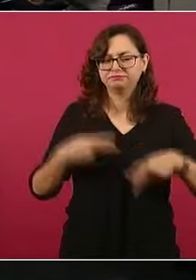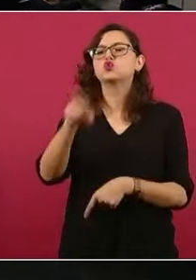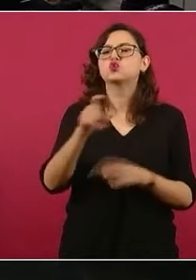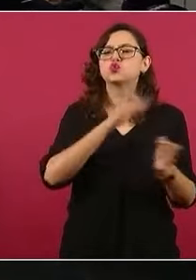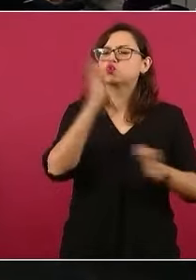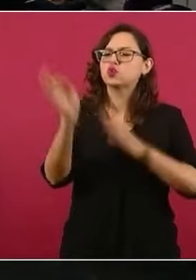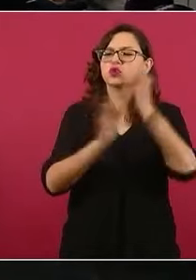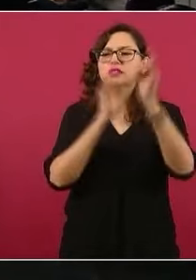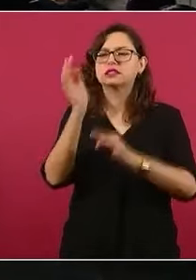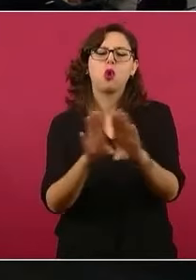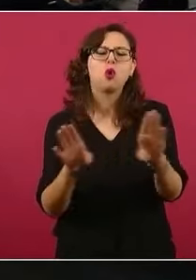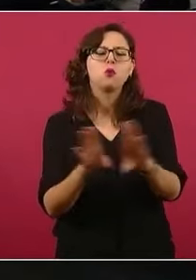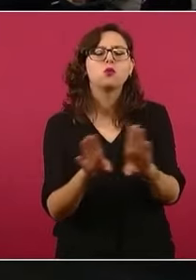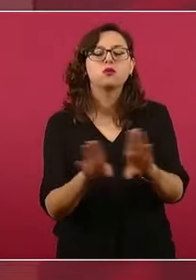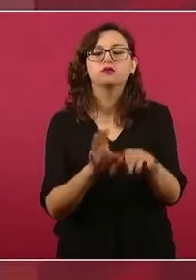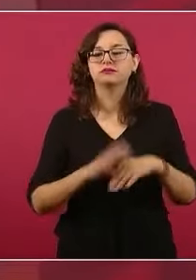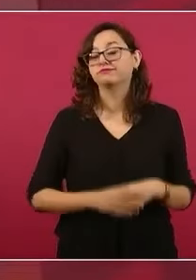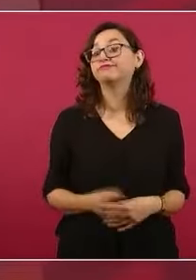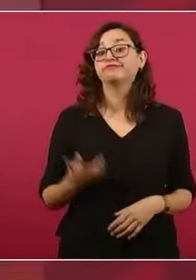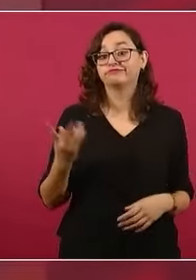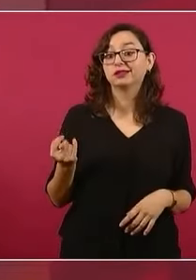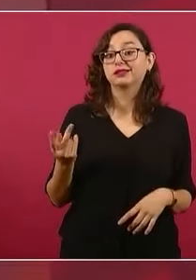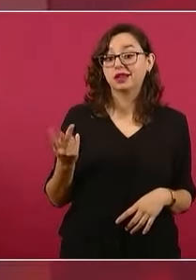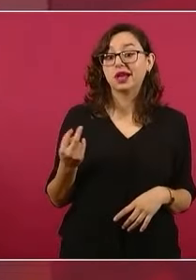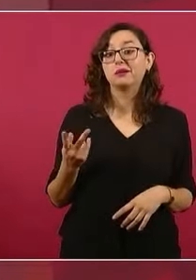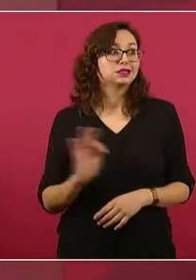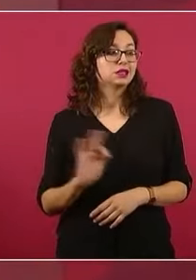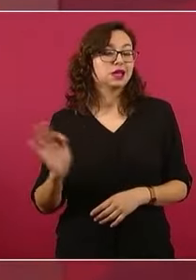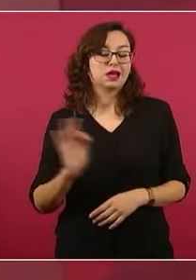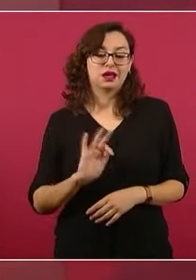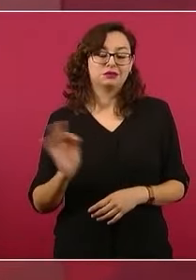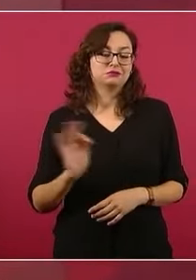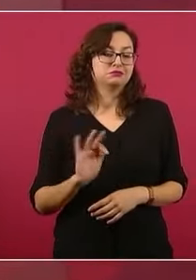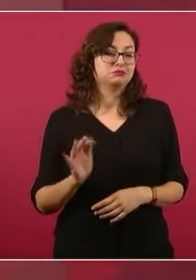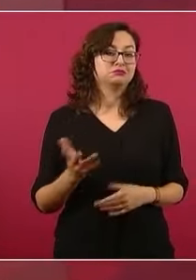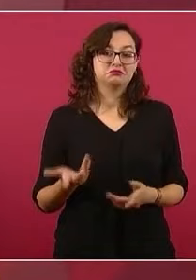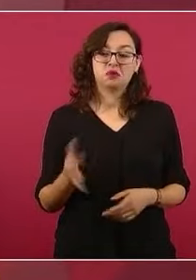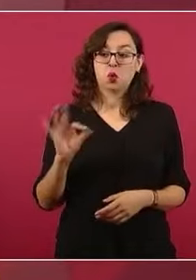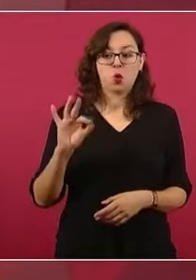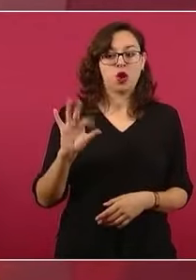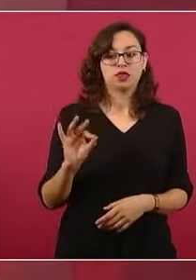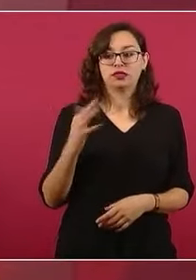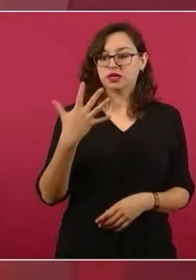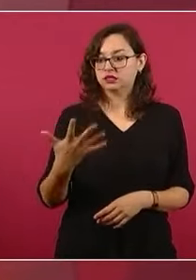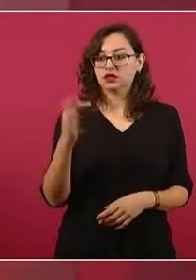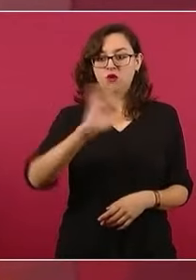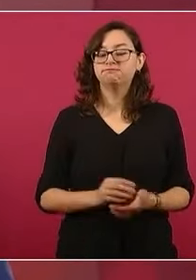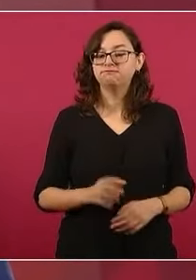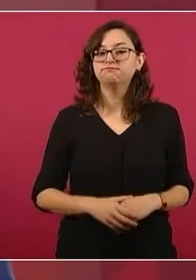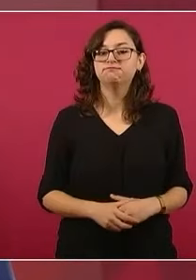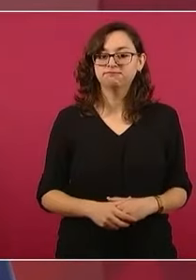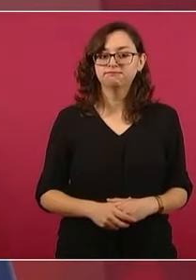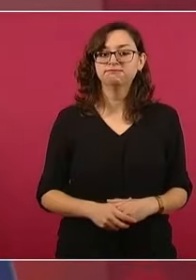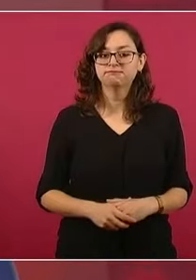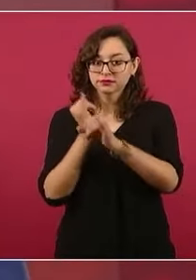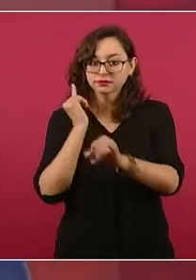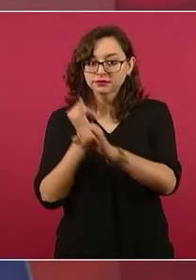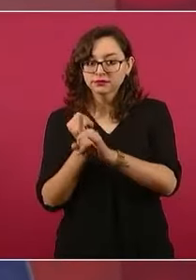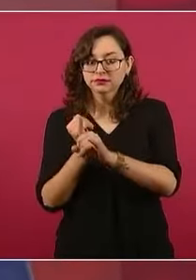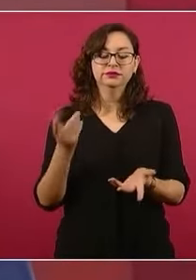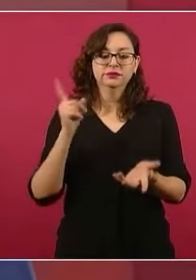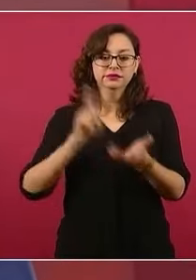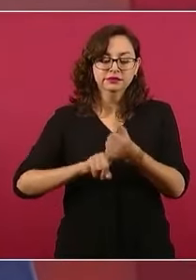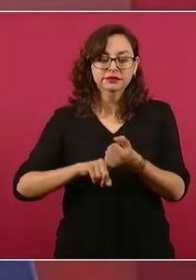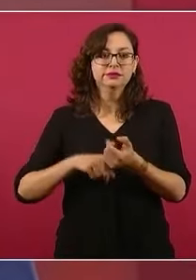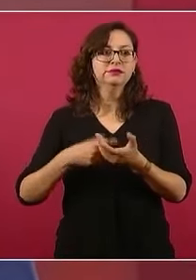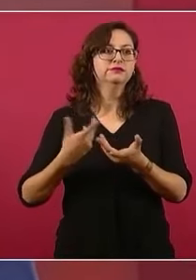enteras de las noticias, la televisión debe estar como 45% todavía, y las redes